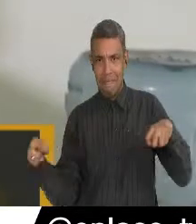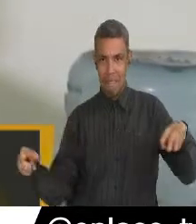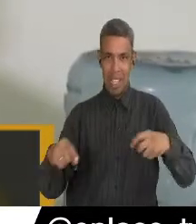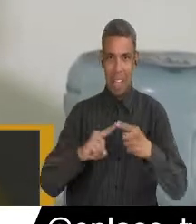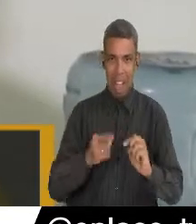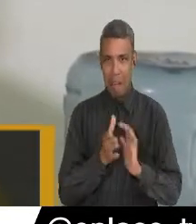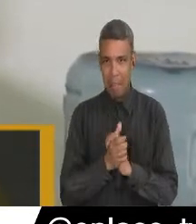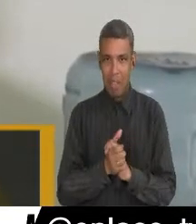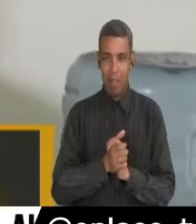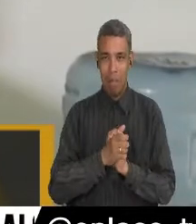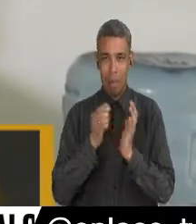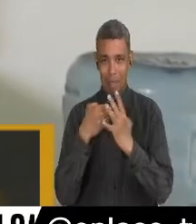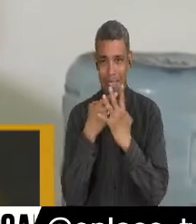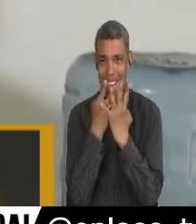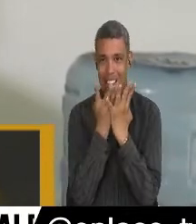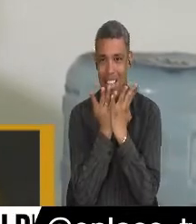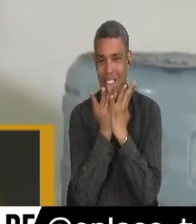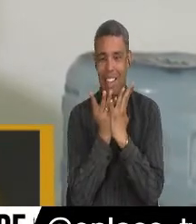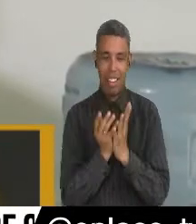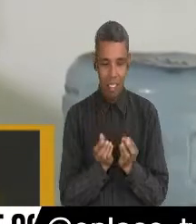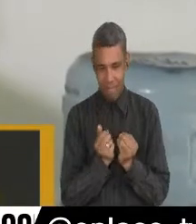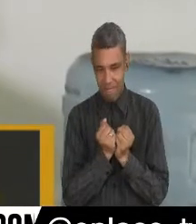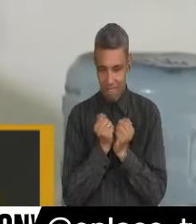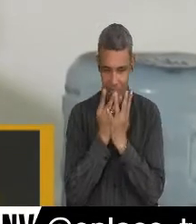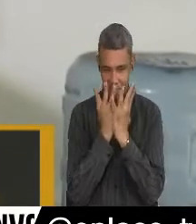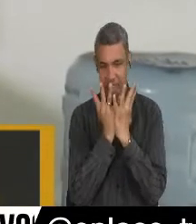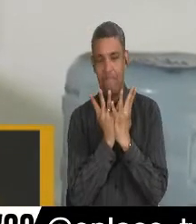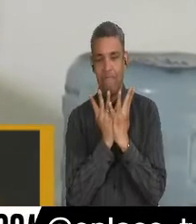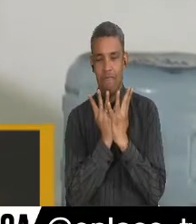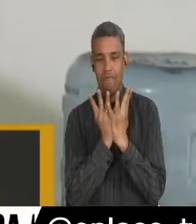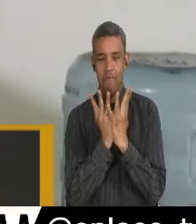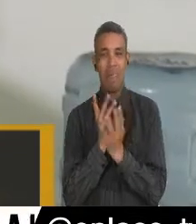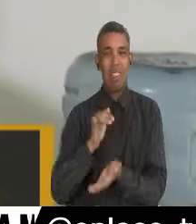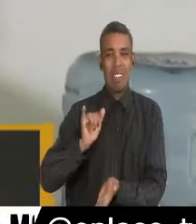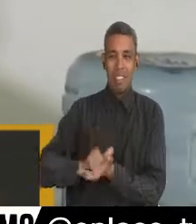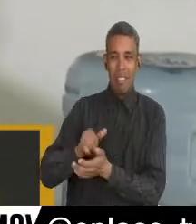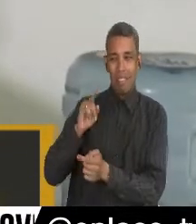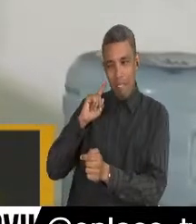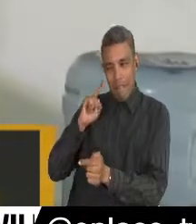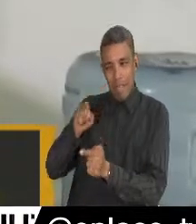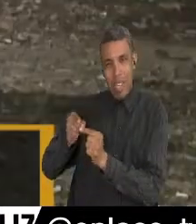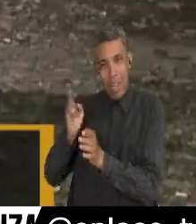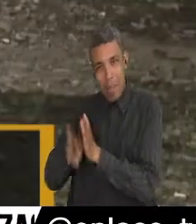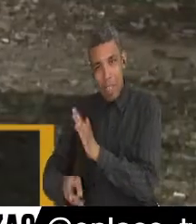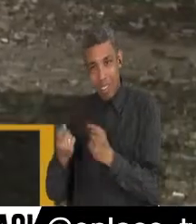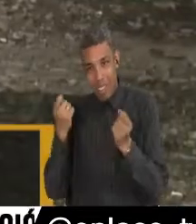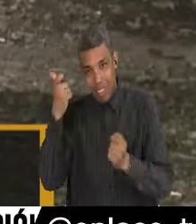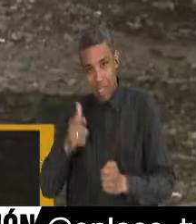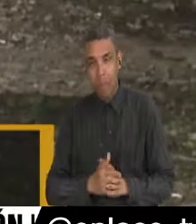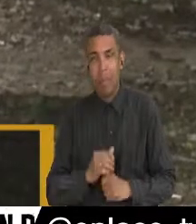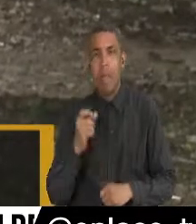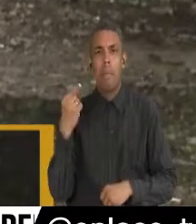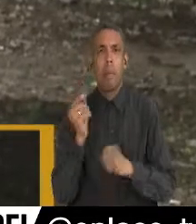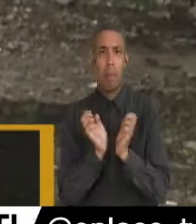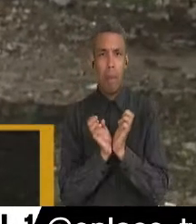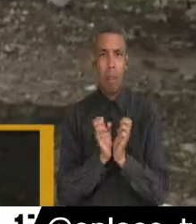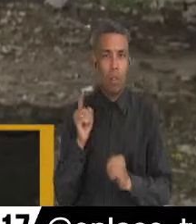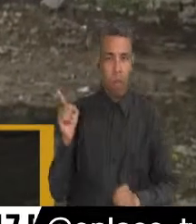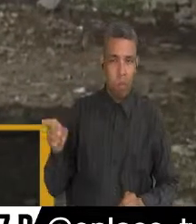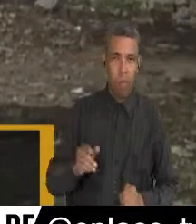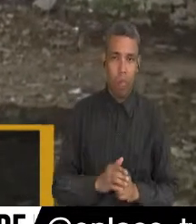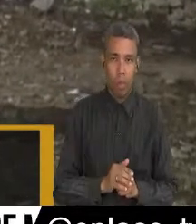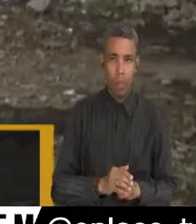nos informa la Policía Nacional de una persona en el ayer, el 1 de mayo, herida por arma de fuego. Inmediatamente desplazamos